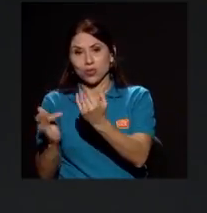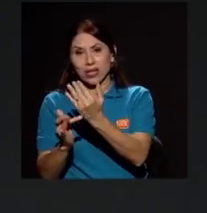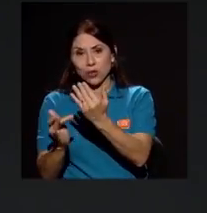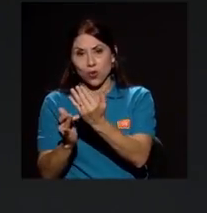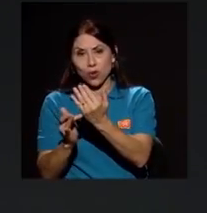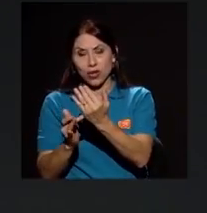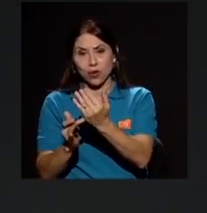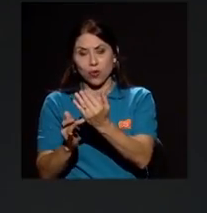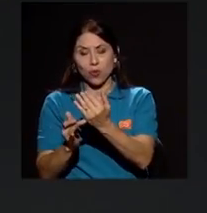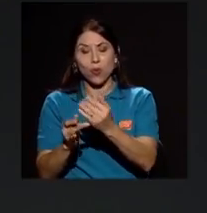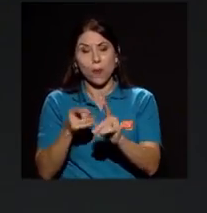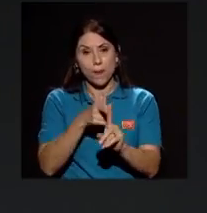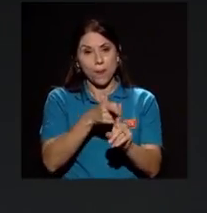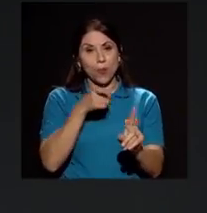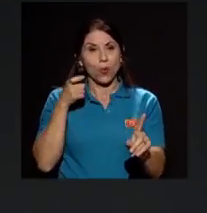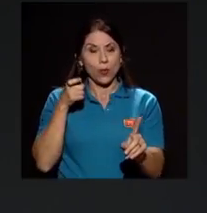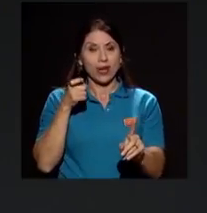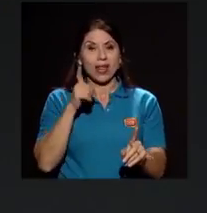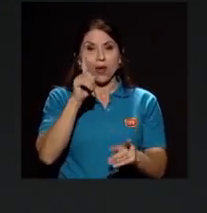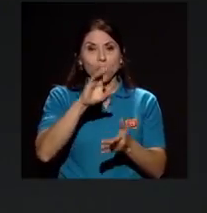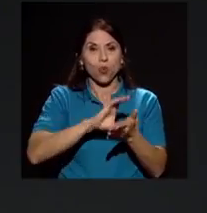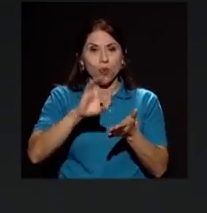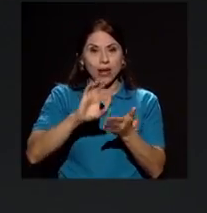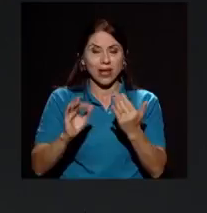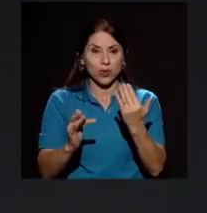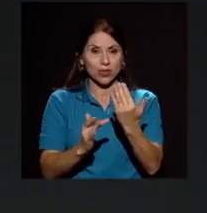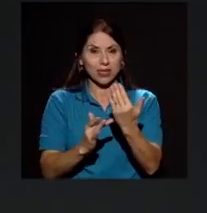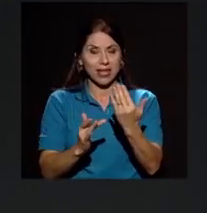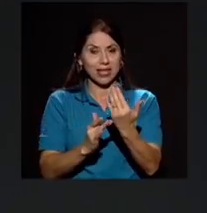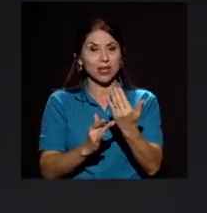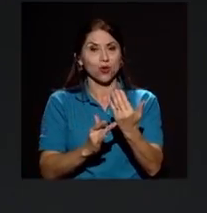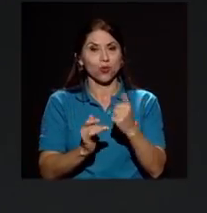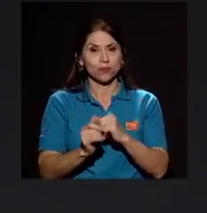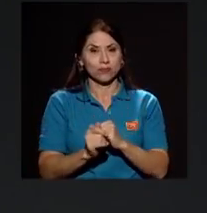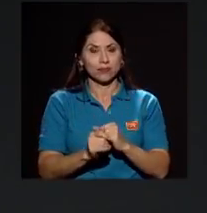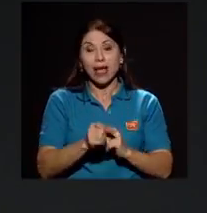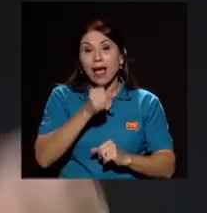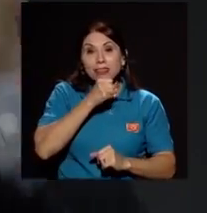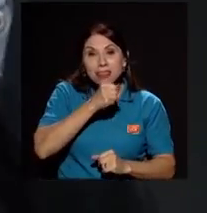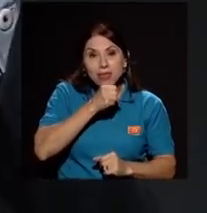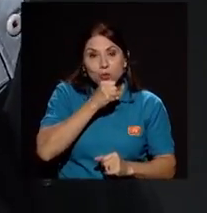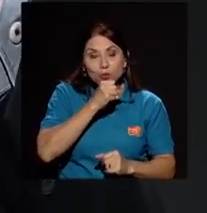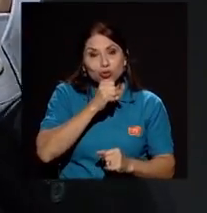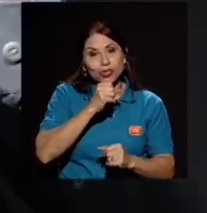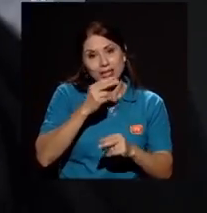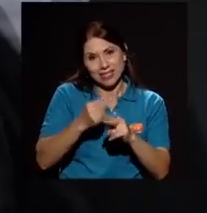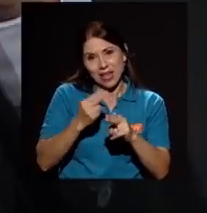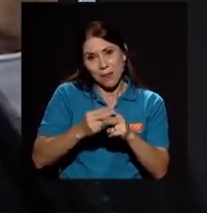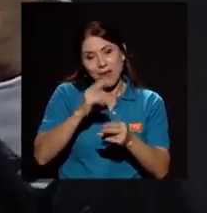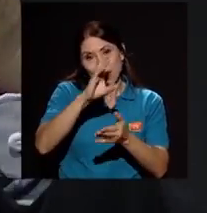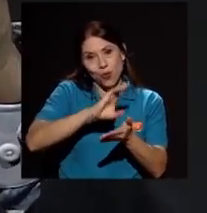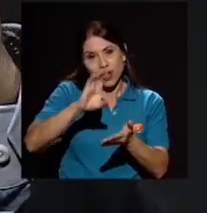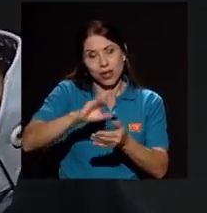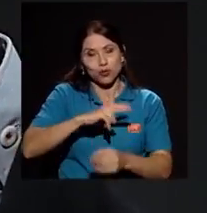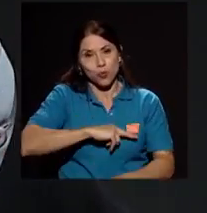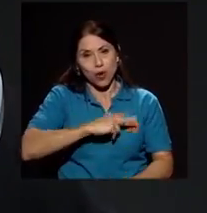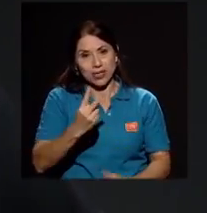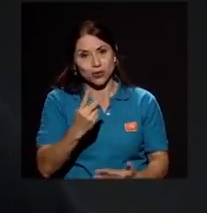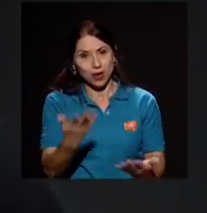creo que fue ningún ser provenían de un colegio técnico los antiguos colegio vocacional es que